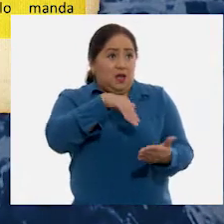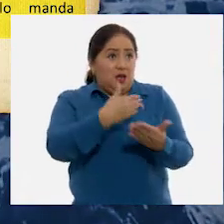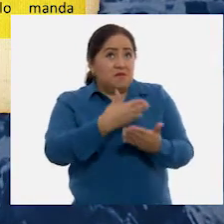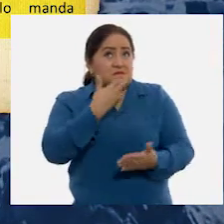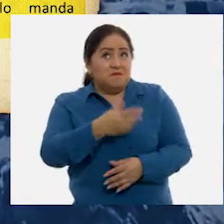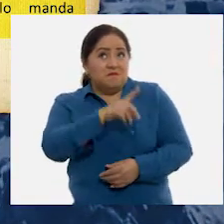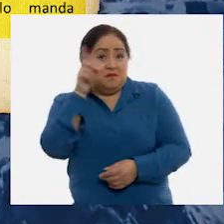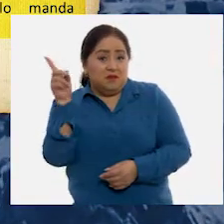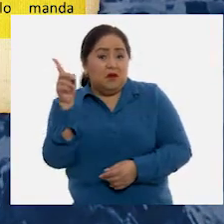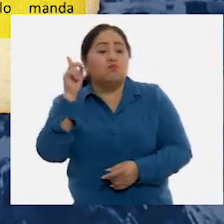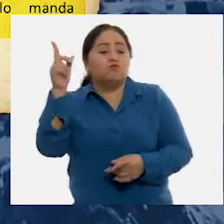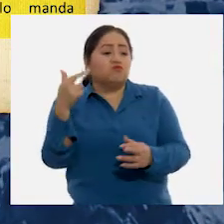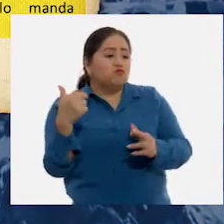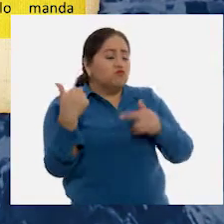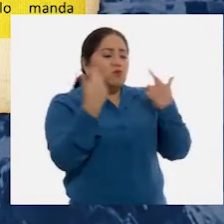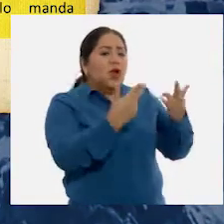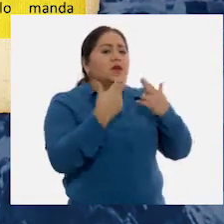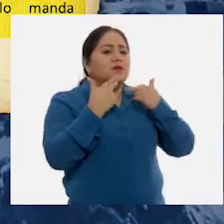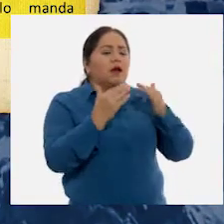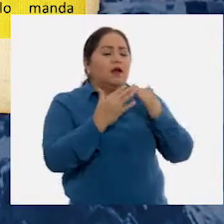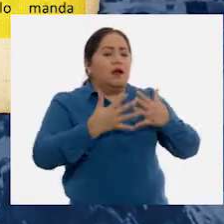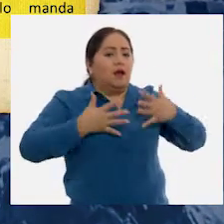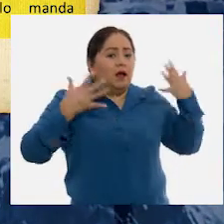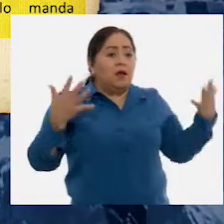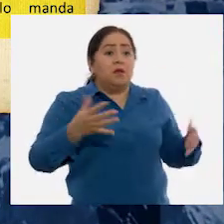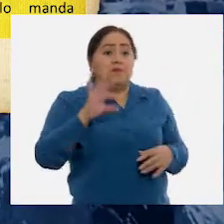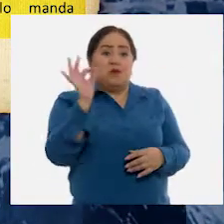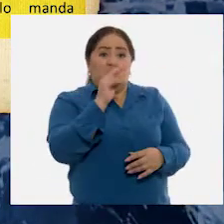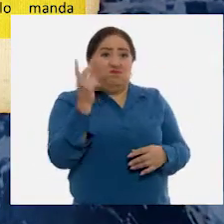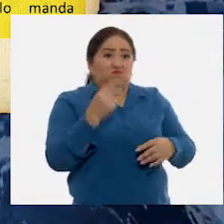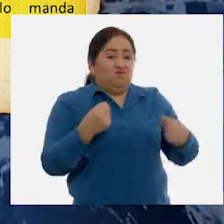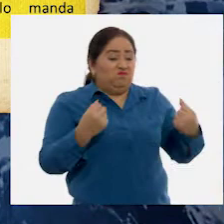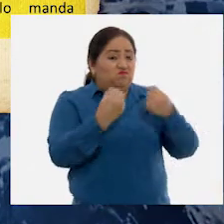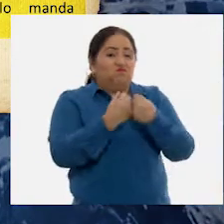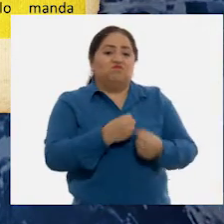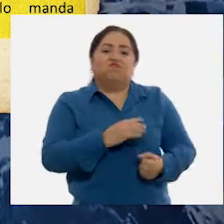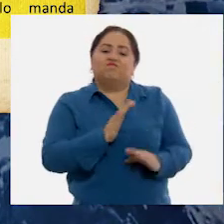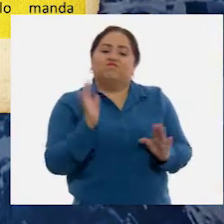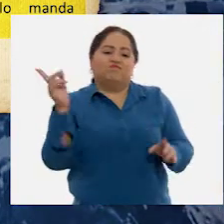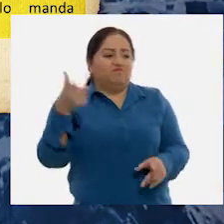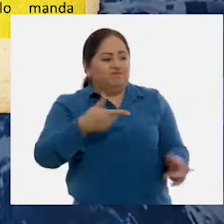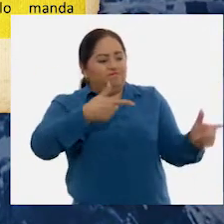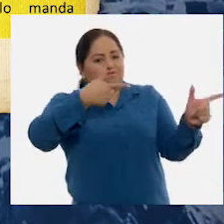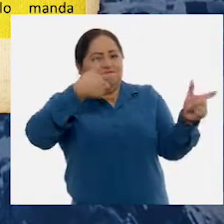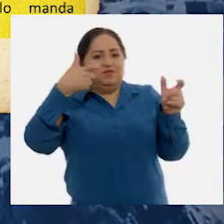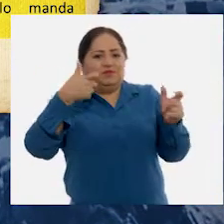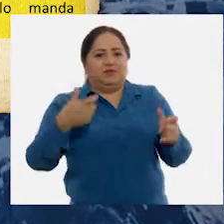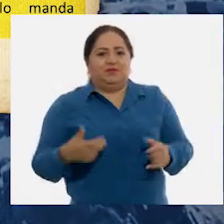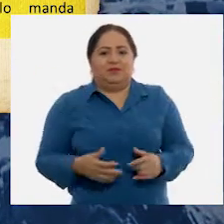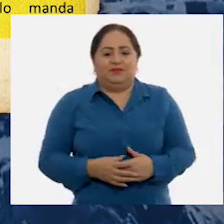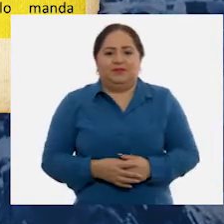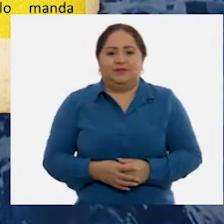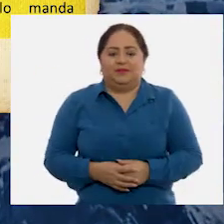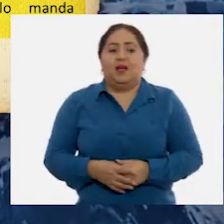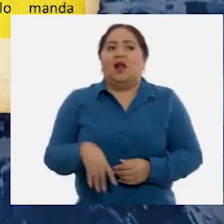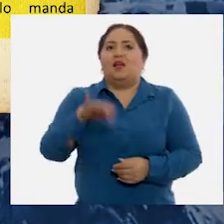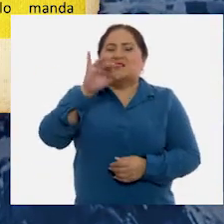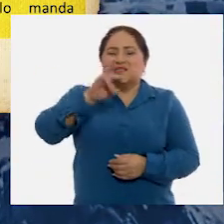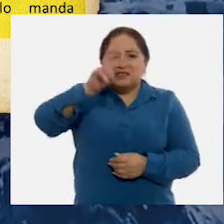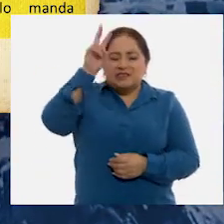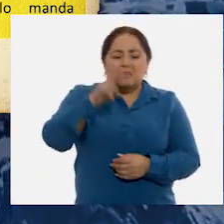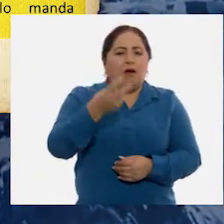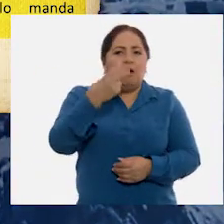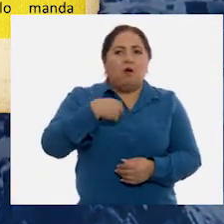general Villa, le regala una hacienda, pero si le choca, nomás lo manda a fusilar. Es verdad, no lo